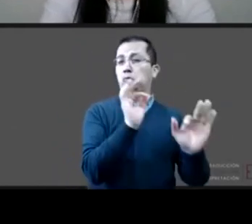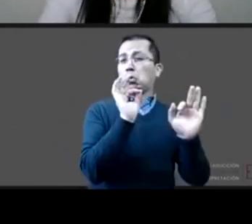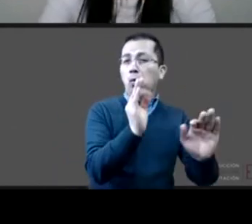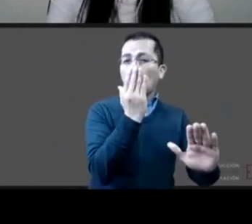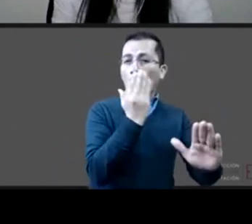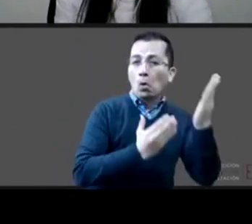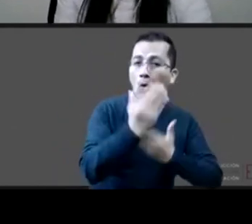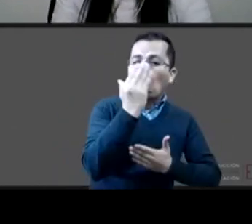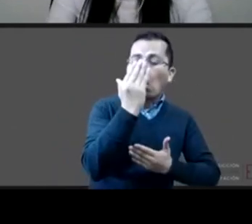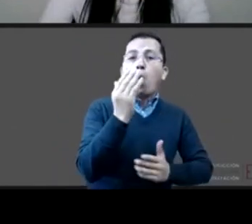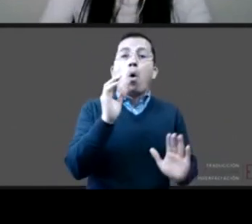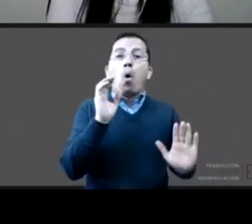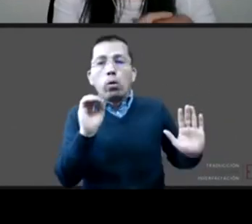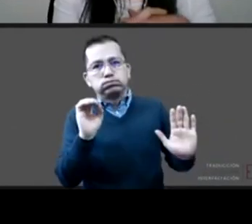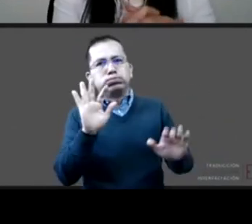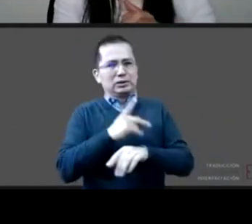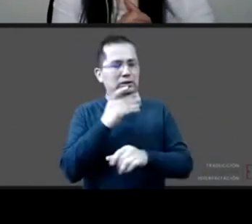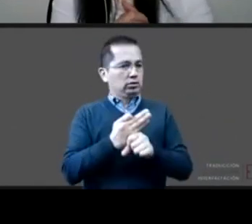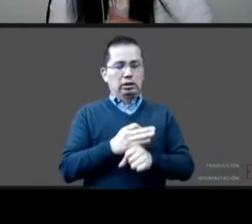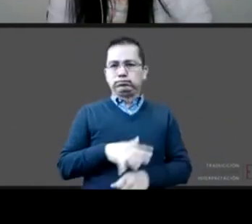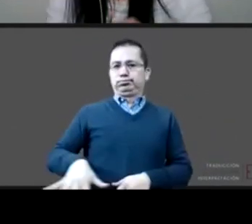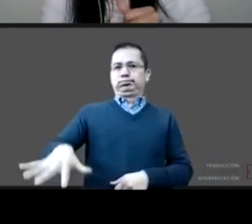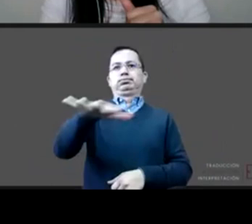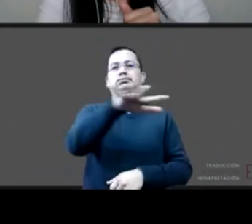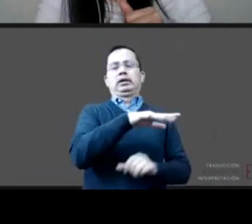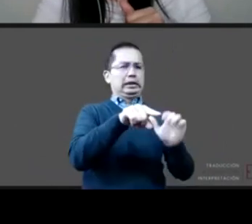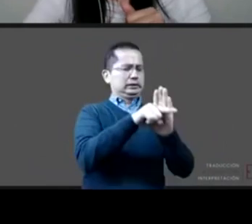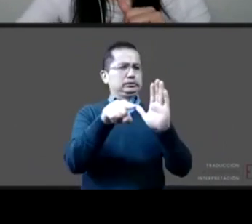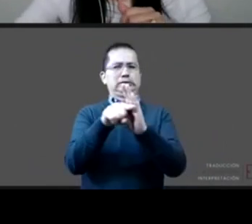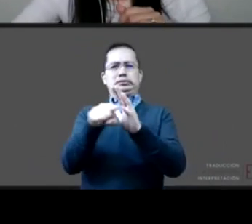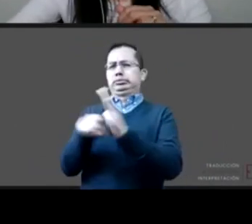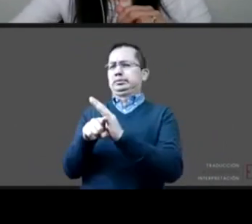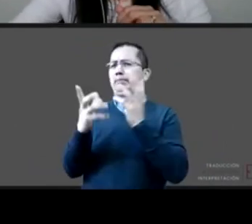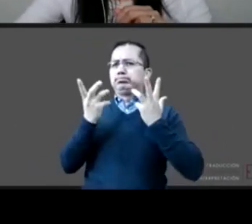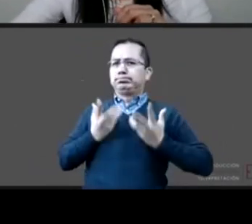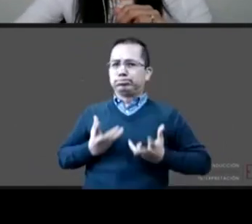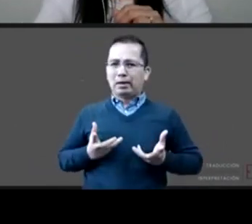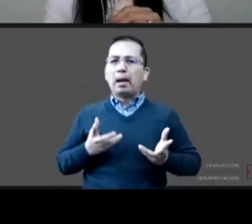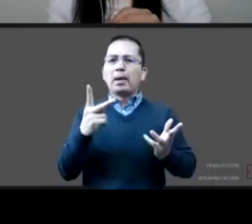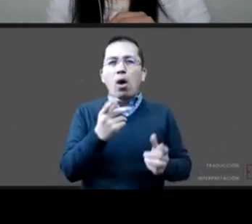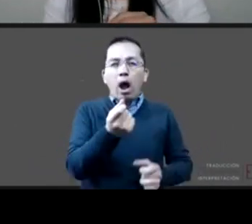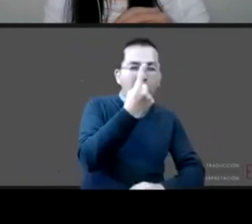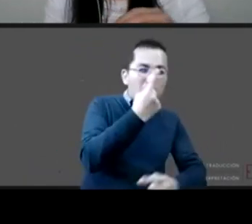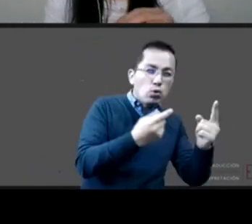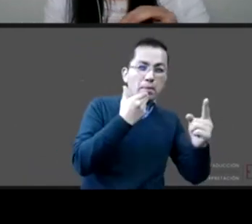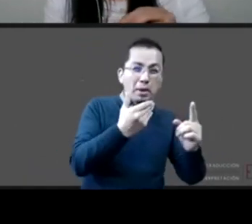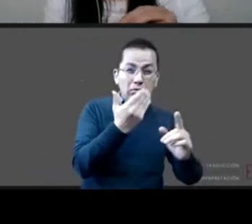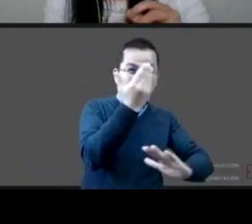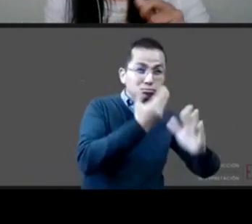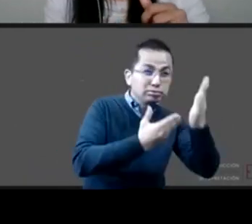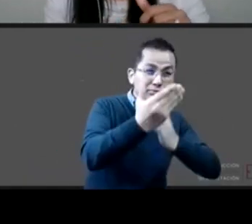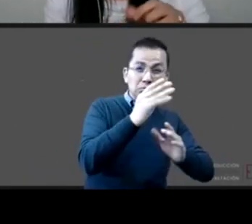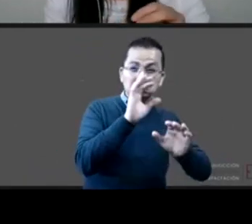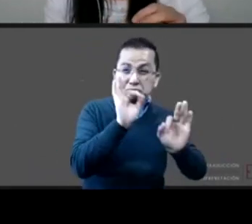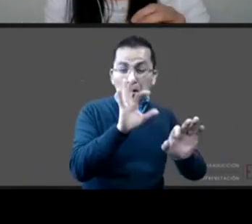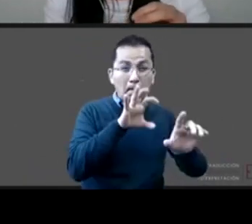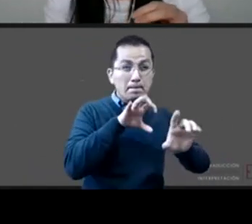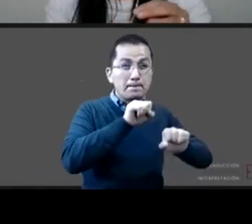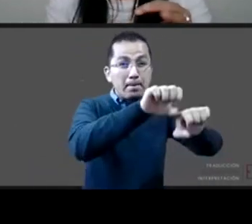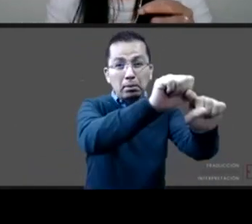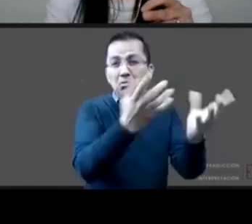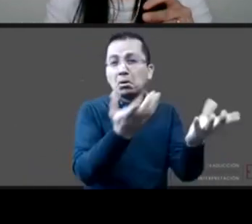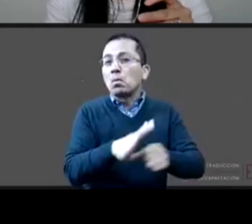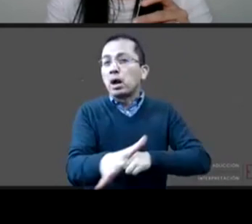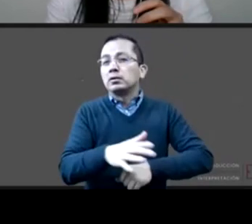a nivel internacional nos pueden contar si hay algo que está funcionando. Y nos plantean una pregunta para la fiscal